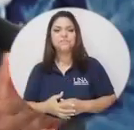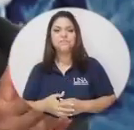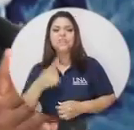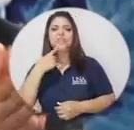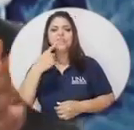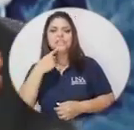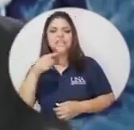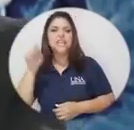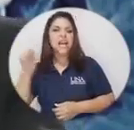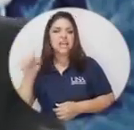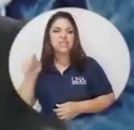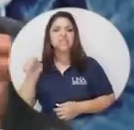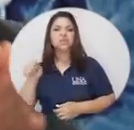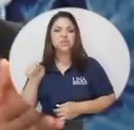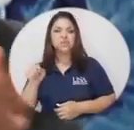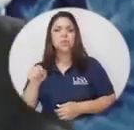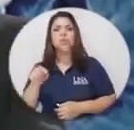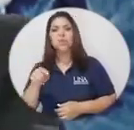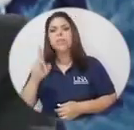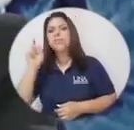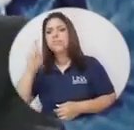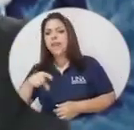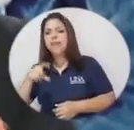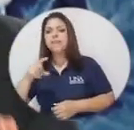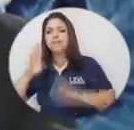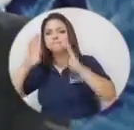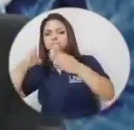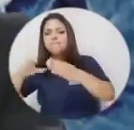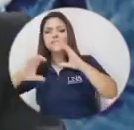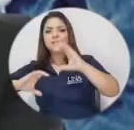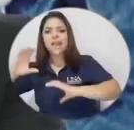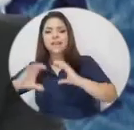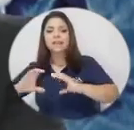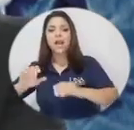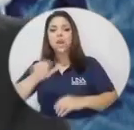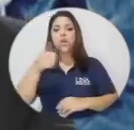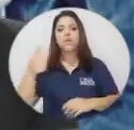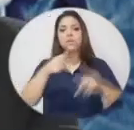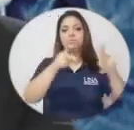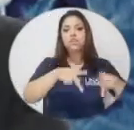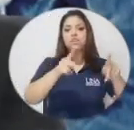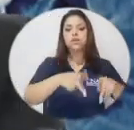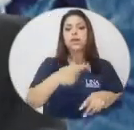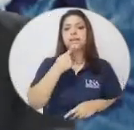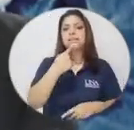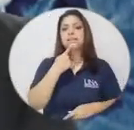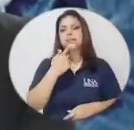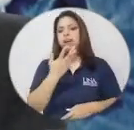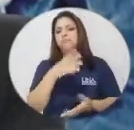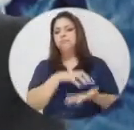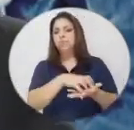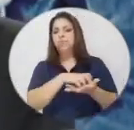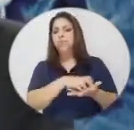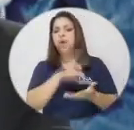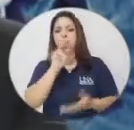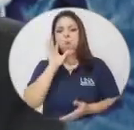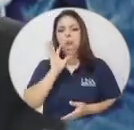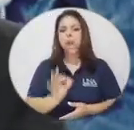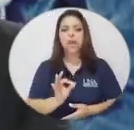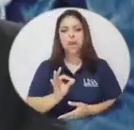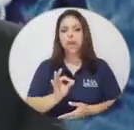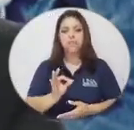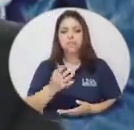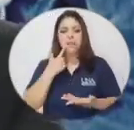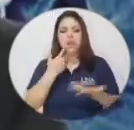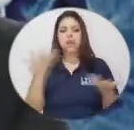que dicen que esto es una cuestión que debe abordarse con ciencia, y de otro lado los negacionistas que incluso cuestionan el uso de